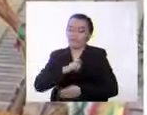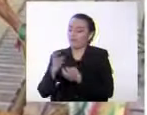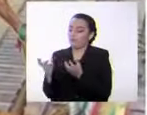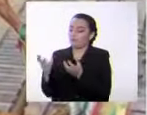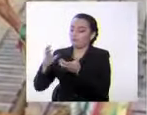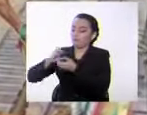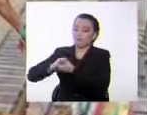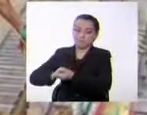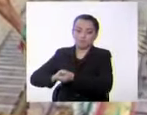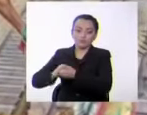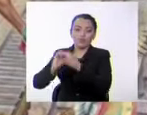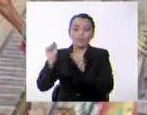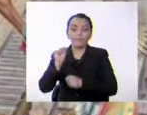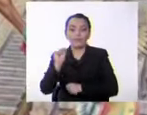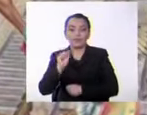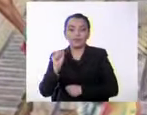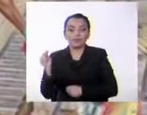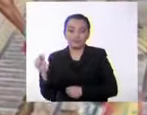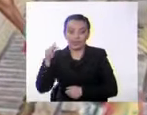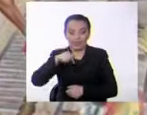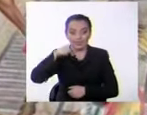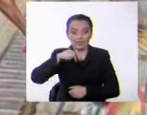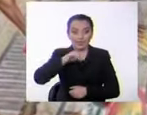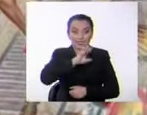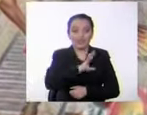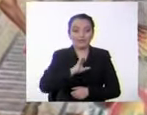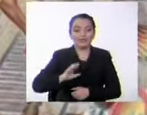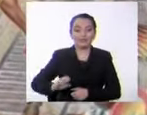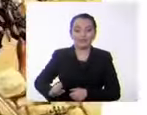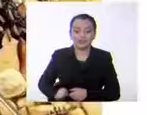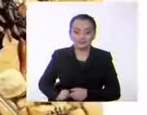permitieron pues llegar a El Salvador. O sea que venían tlaxcaltecas,